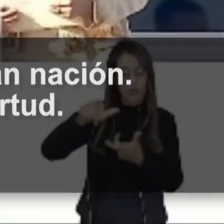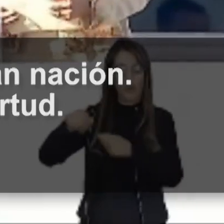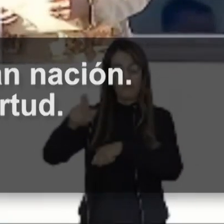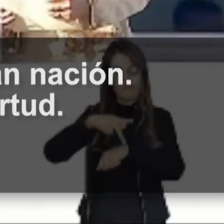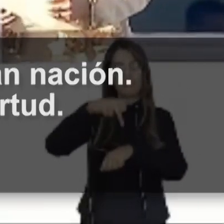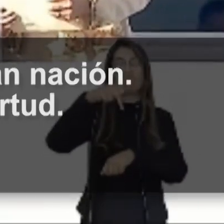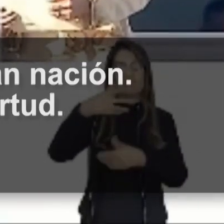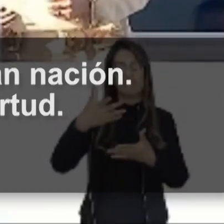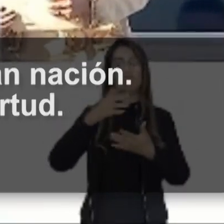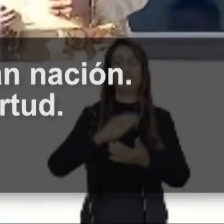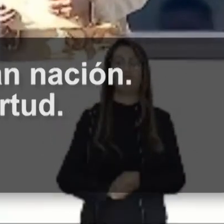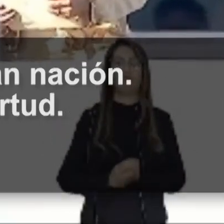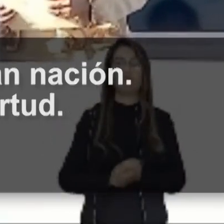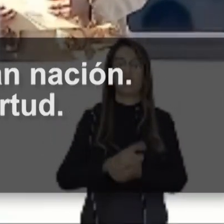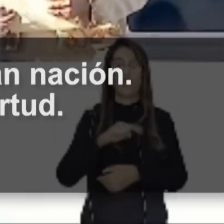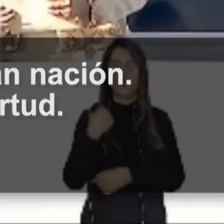Somos todos brasileiros